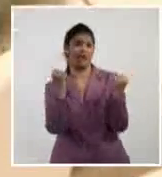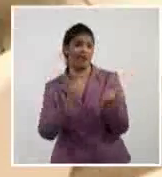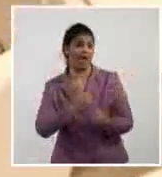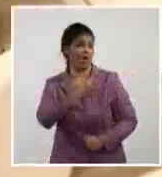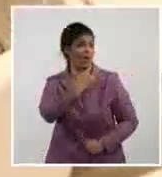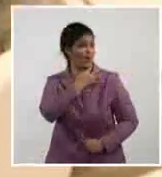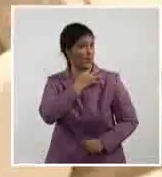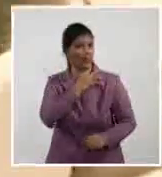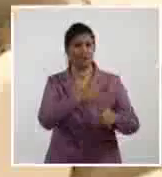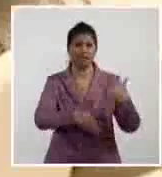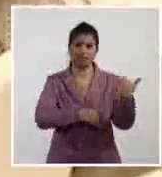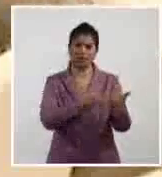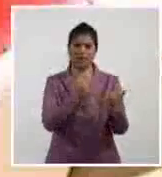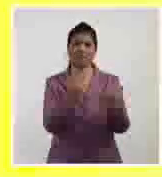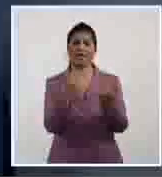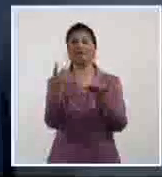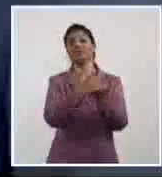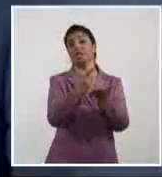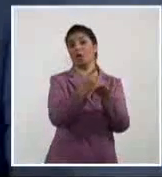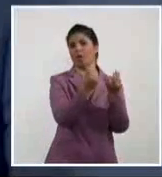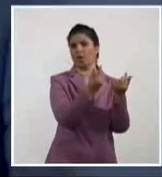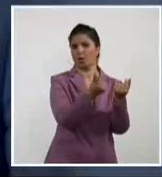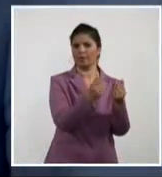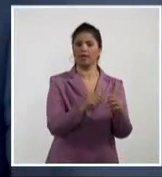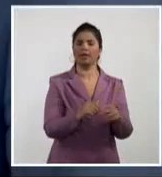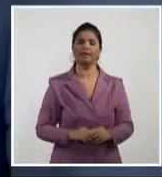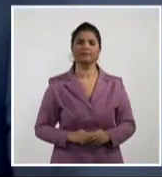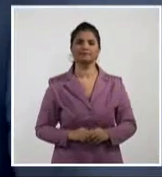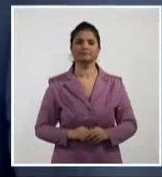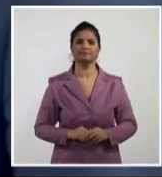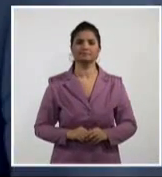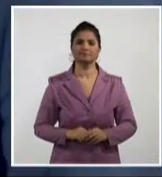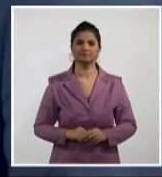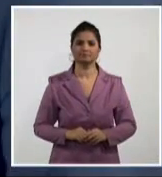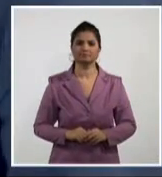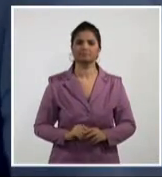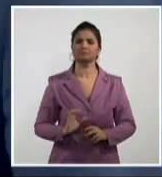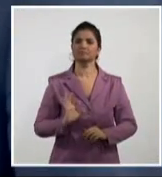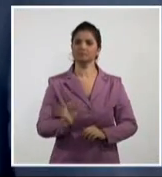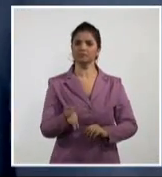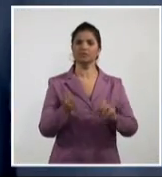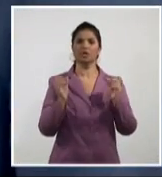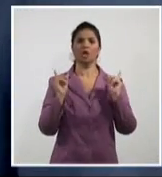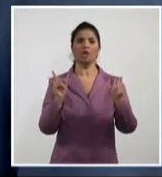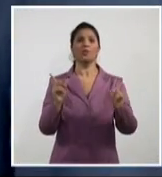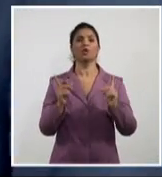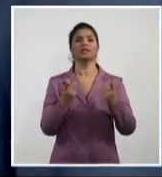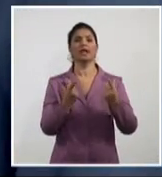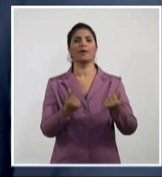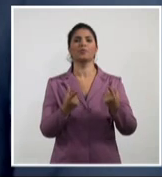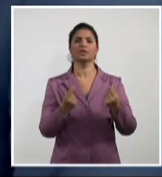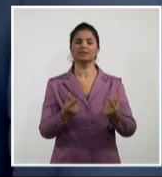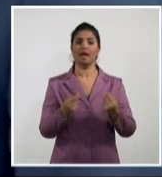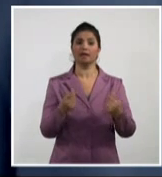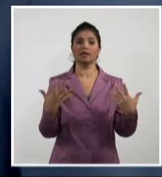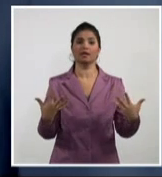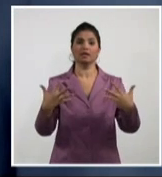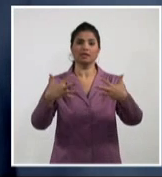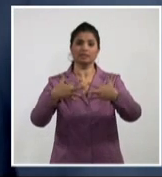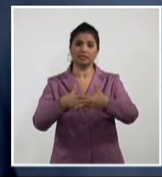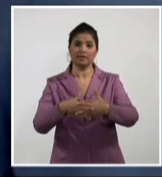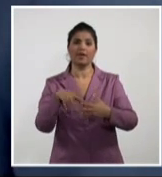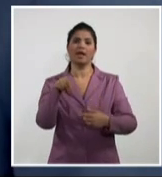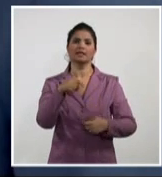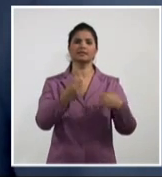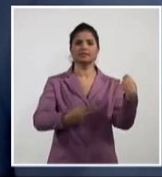de endeudamiento. Driving the slowdown, of course, tight monetary policy that has been